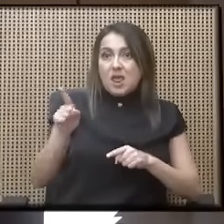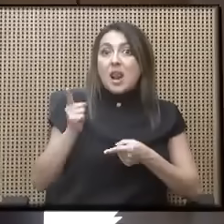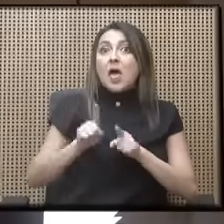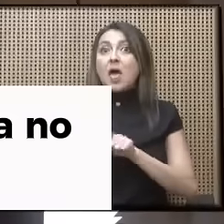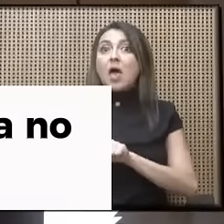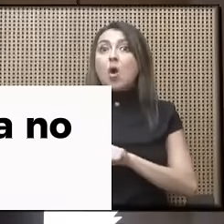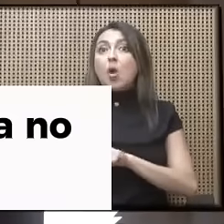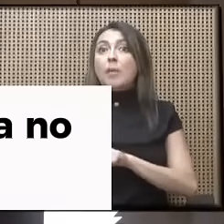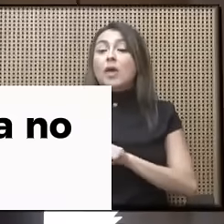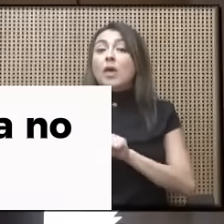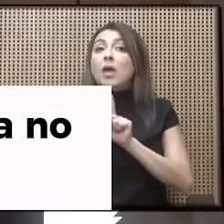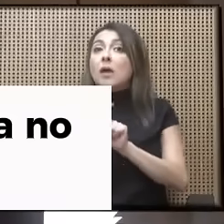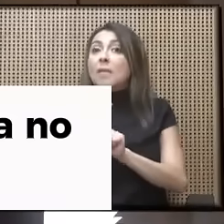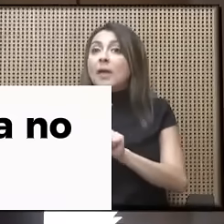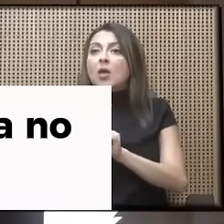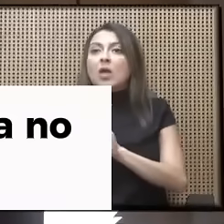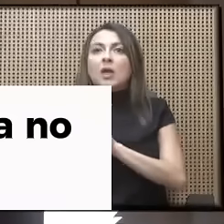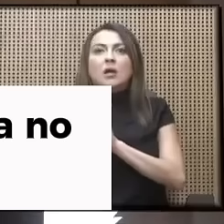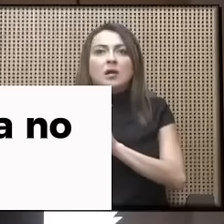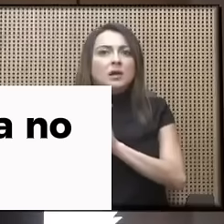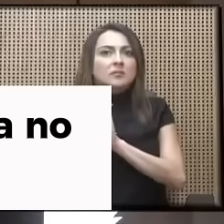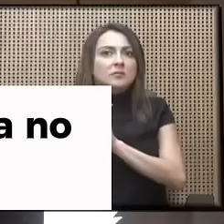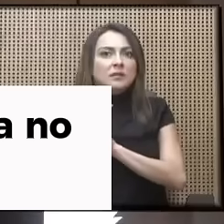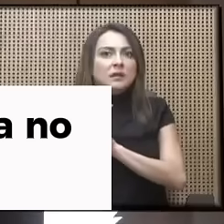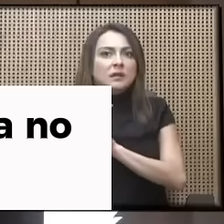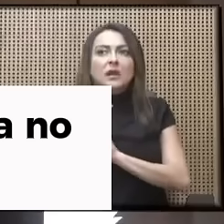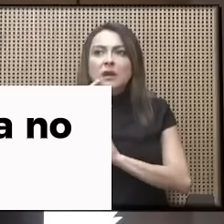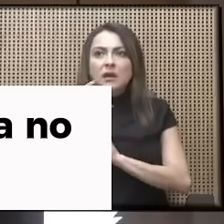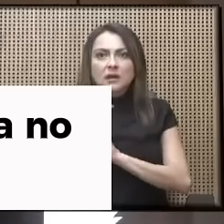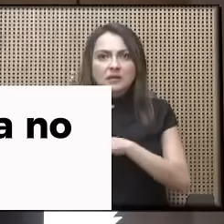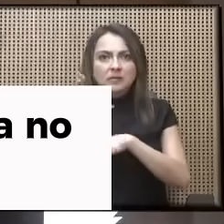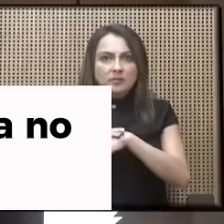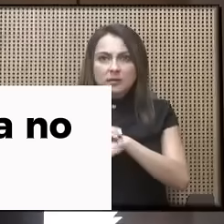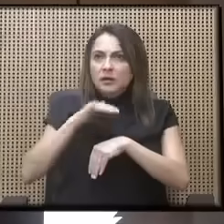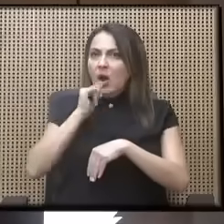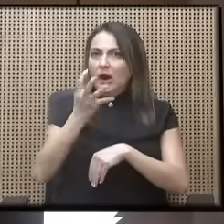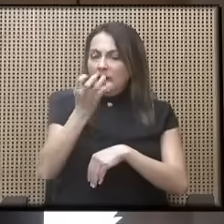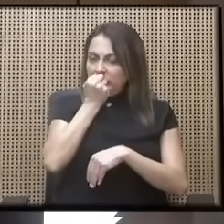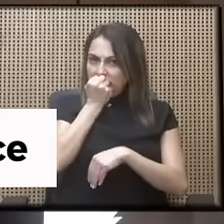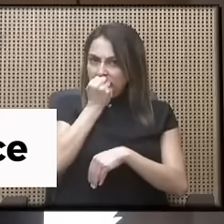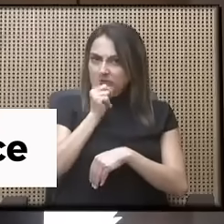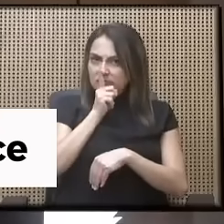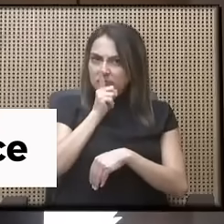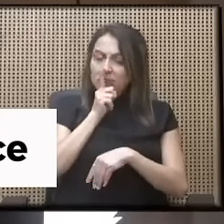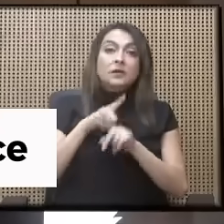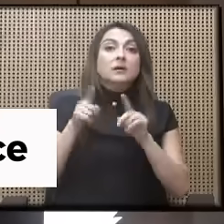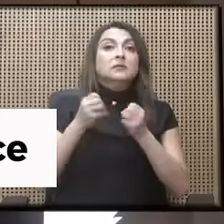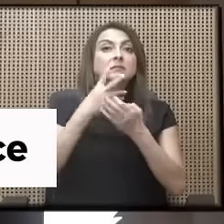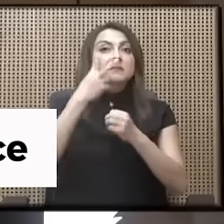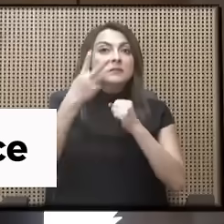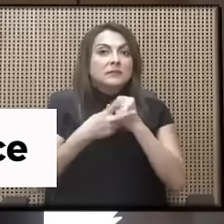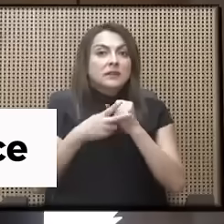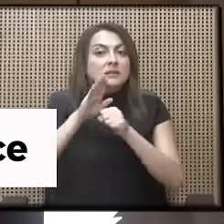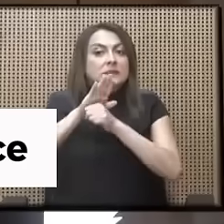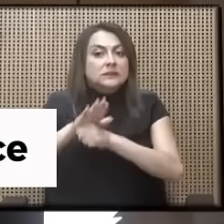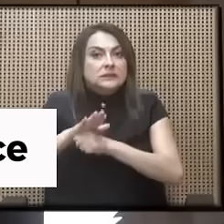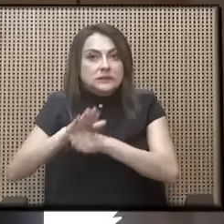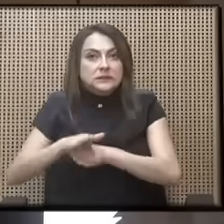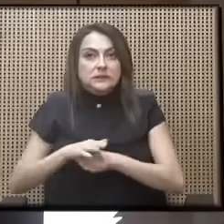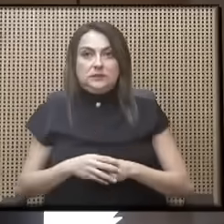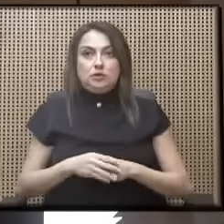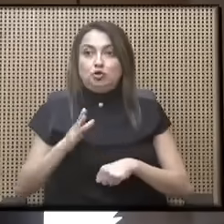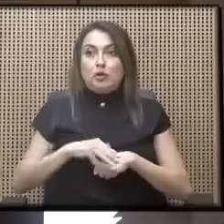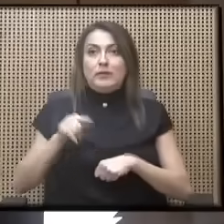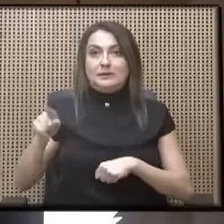compañera, pero esa norma constitucional le faculta a no declarar. Y muchas veces la presión que se ejerce